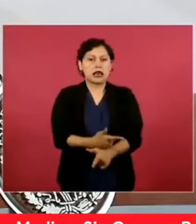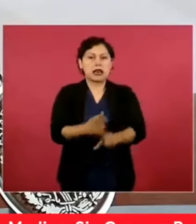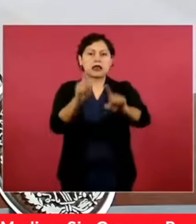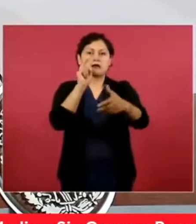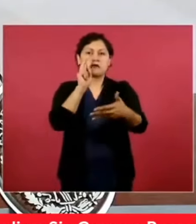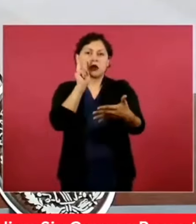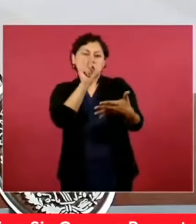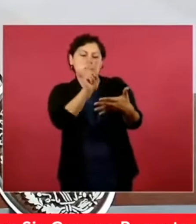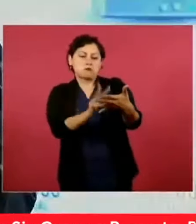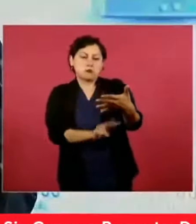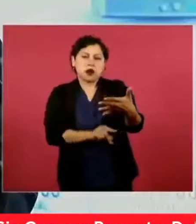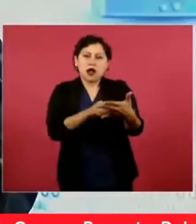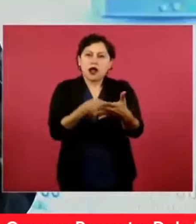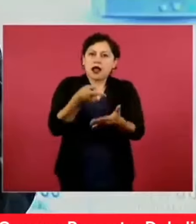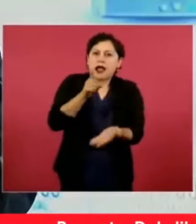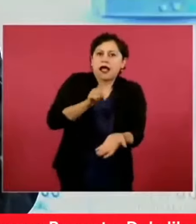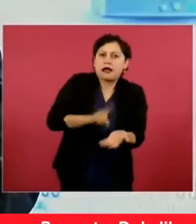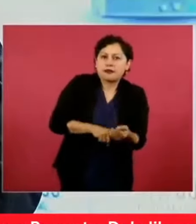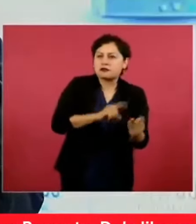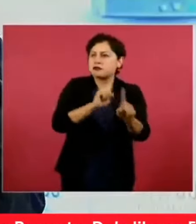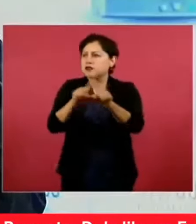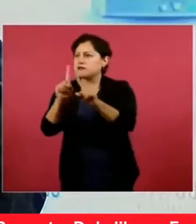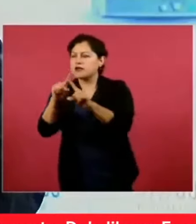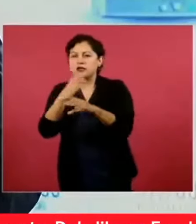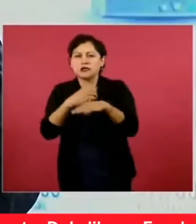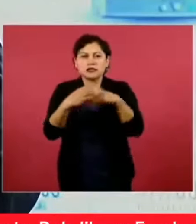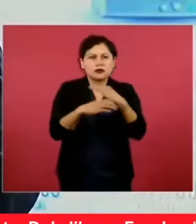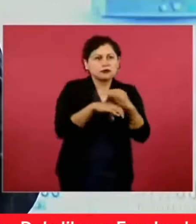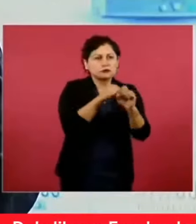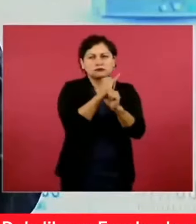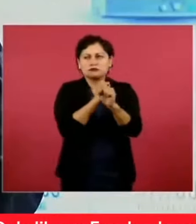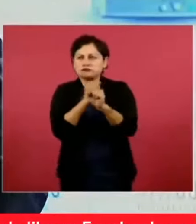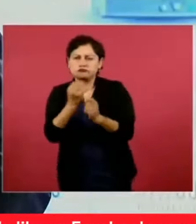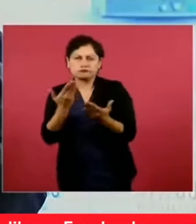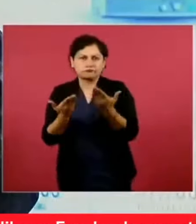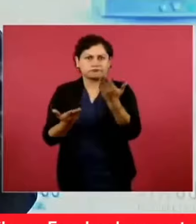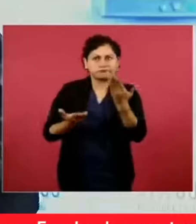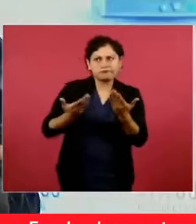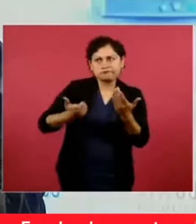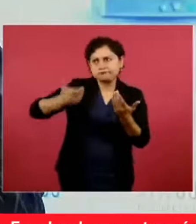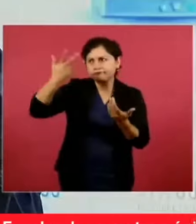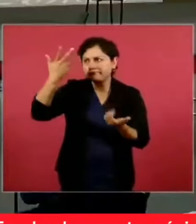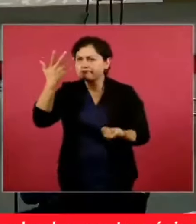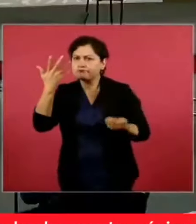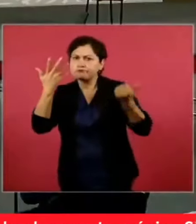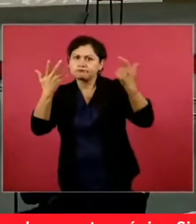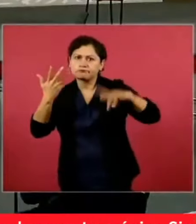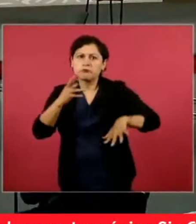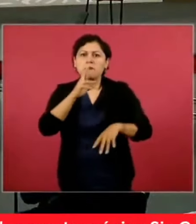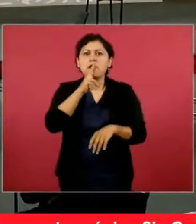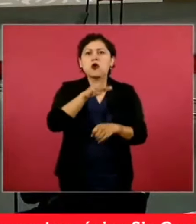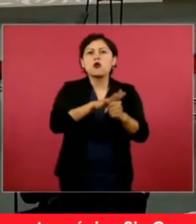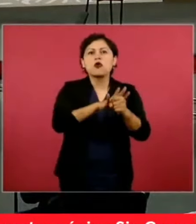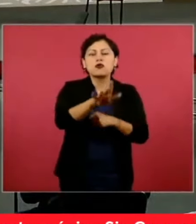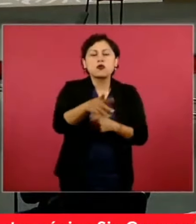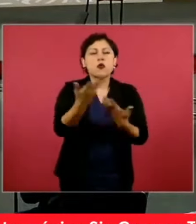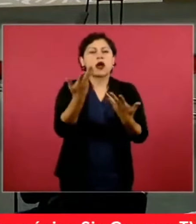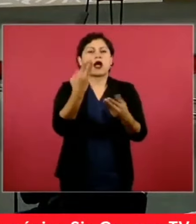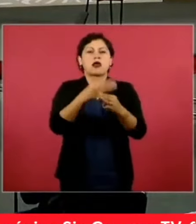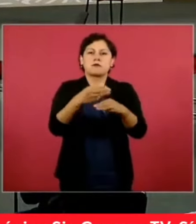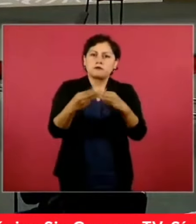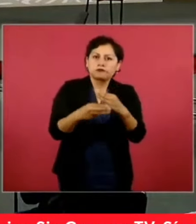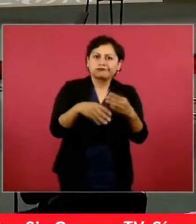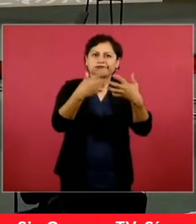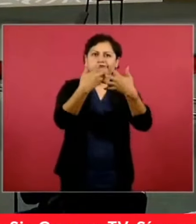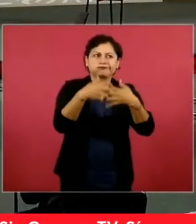grandiosos estudios de calidad. Saber que si el café, que si el atún, que si los aparatos electrodomésticos, tomar las